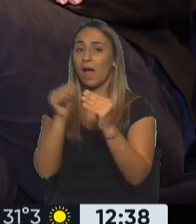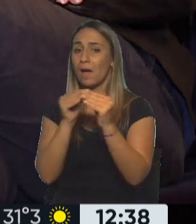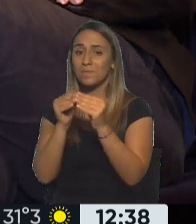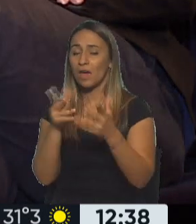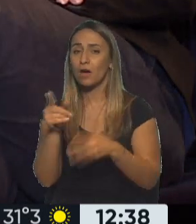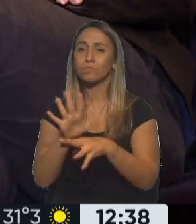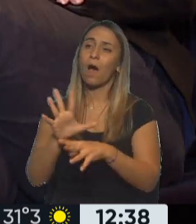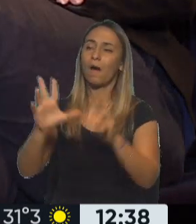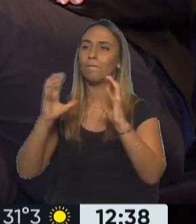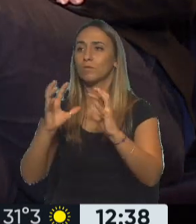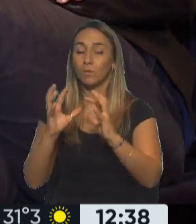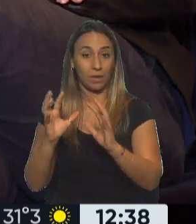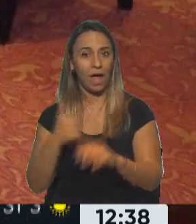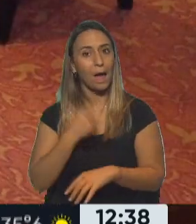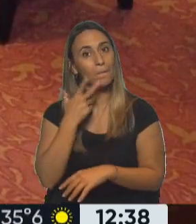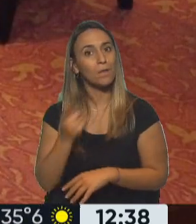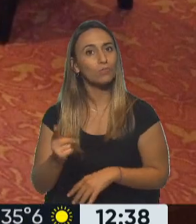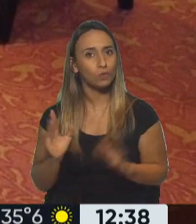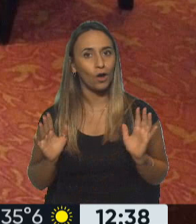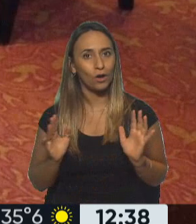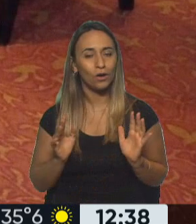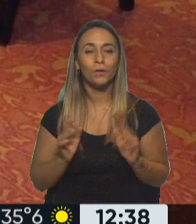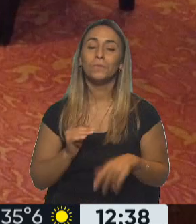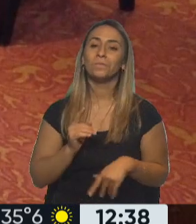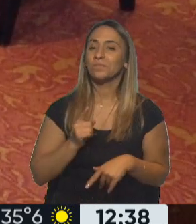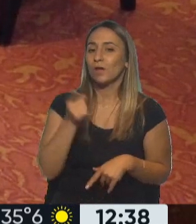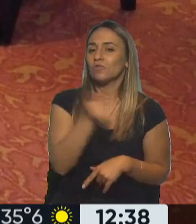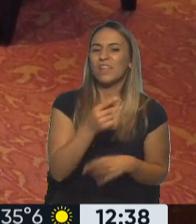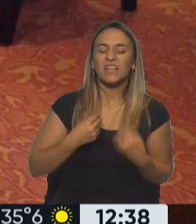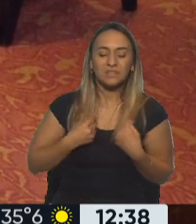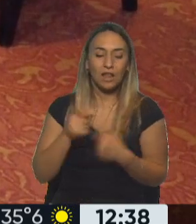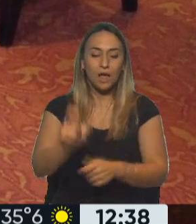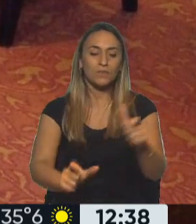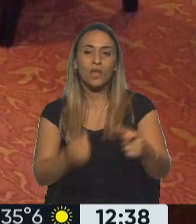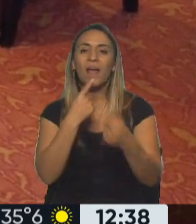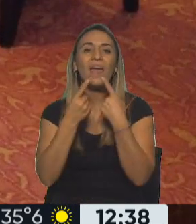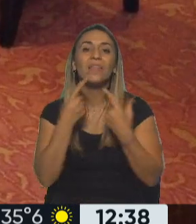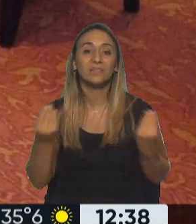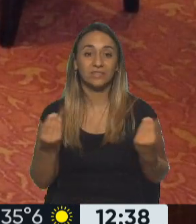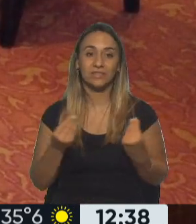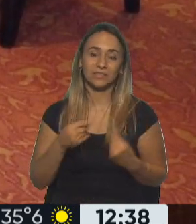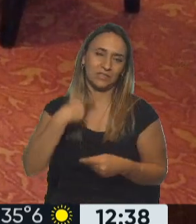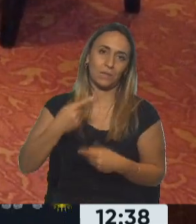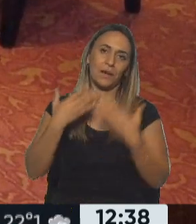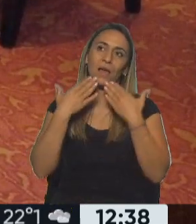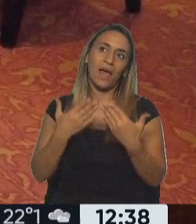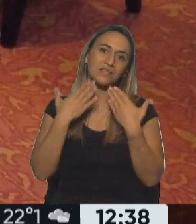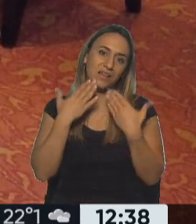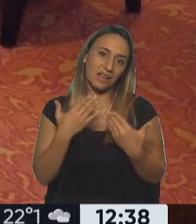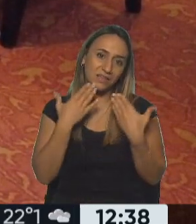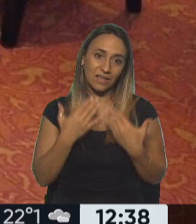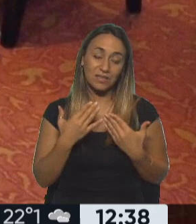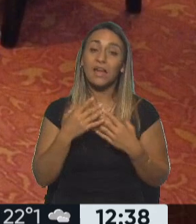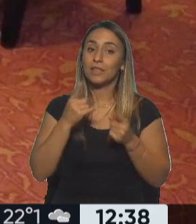Y fue lo que más me gustó cuando la vi la primera vez. ¿Qué les vuelve de la gente, digo, del público? ¿Qué viene? Un agradecimiento,